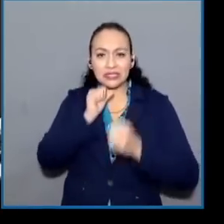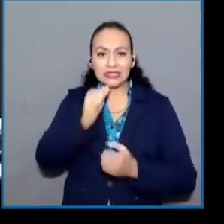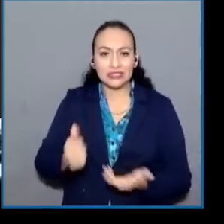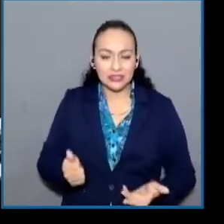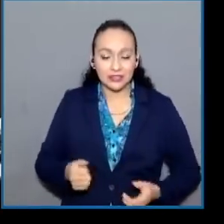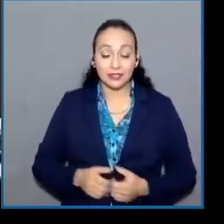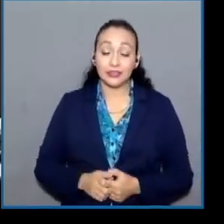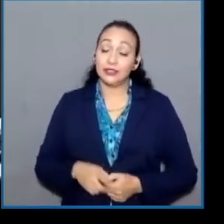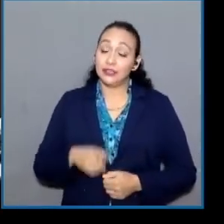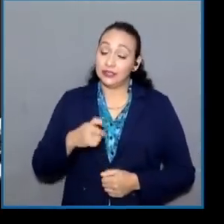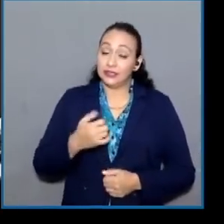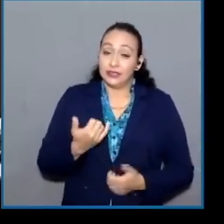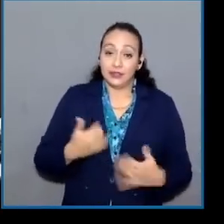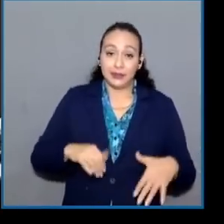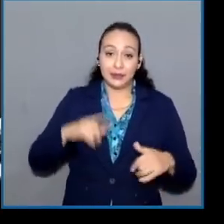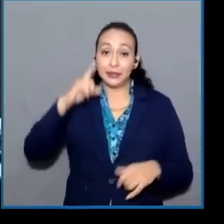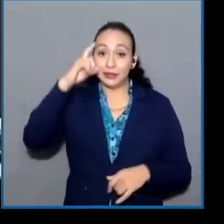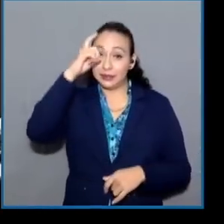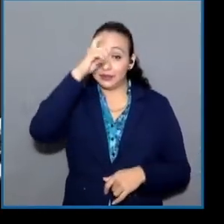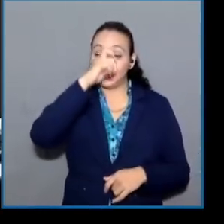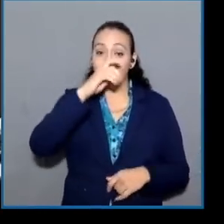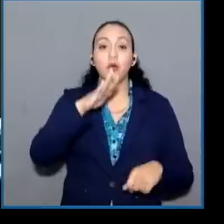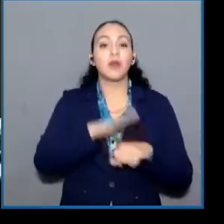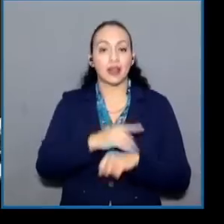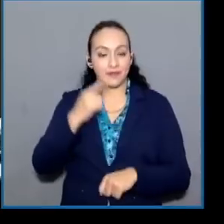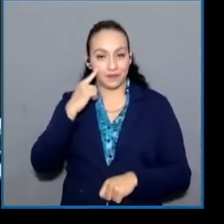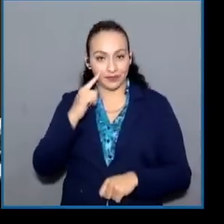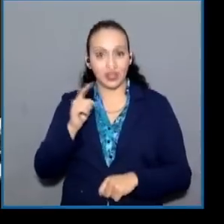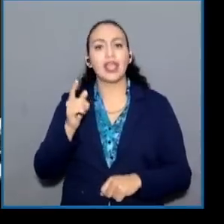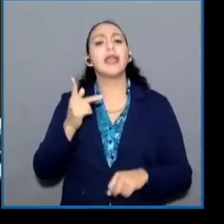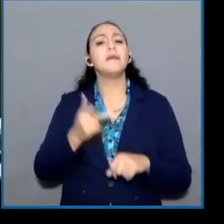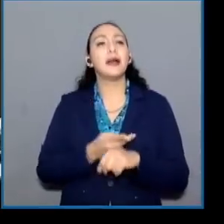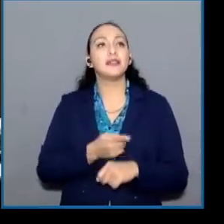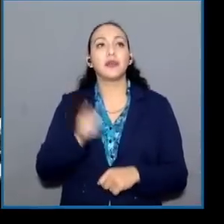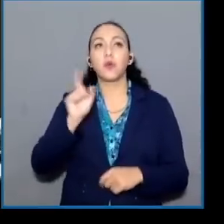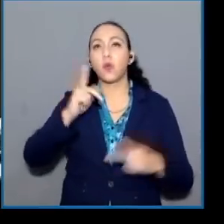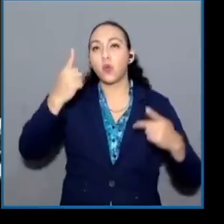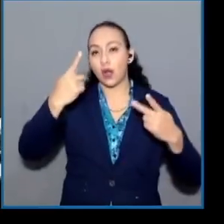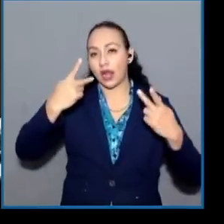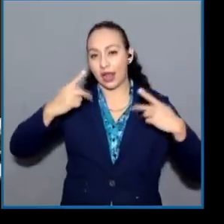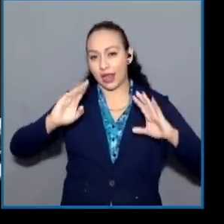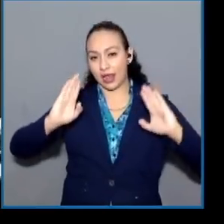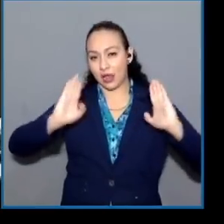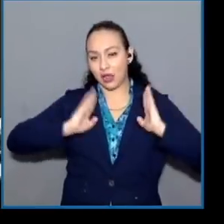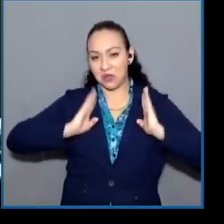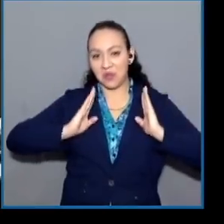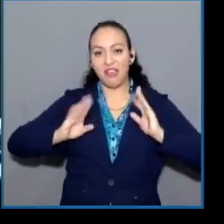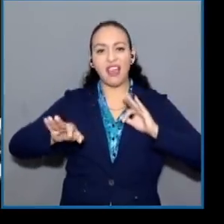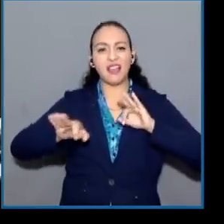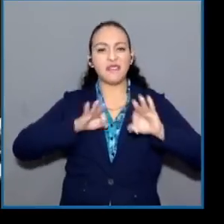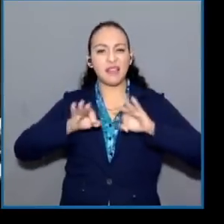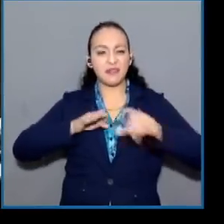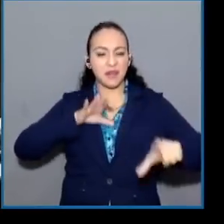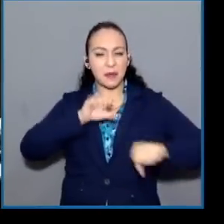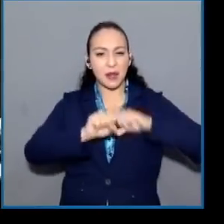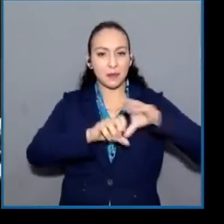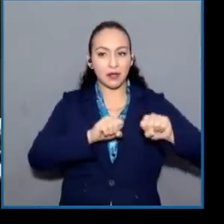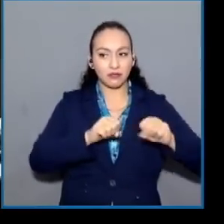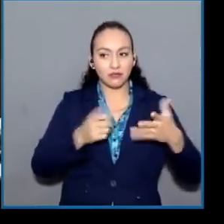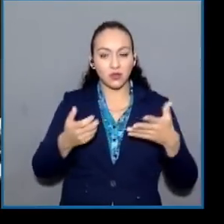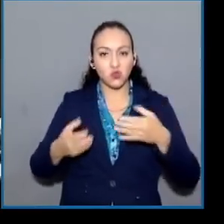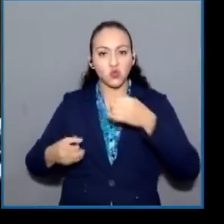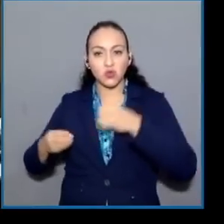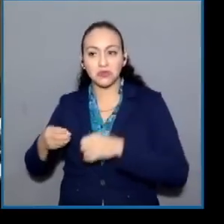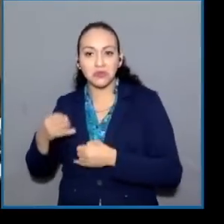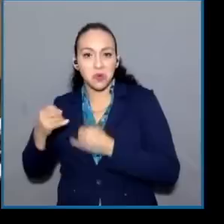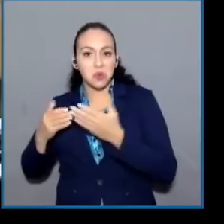vigencia y respeto de los derechos humanos, pero además en los últimos años, en particular en los últimos 6 años, hemos venido repitiendo que